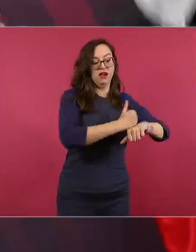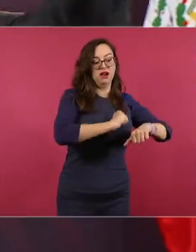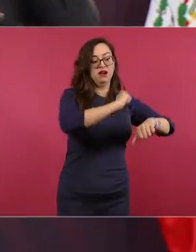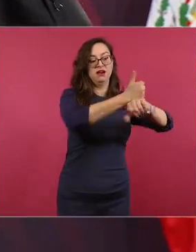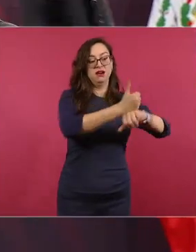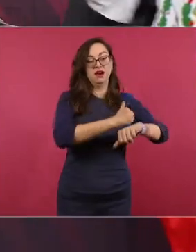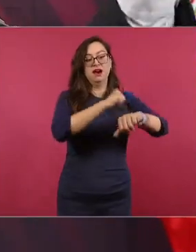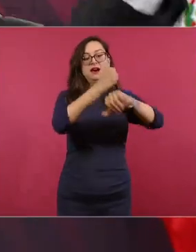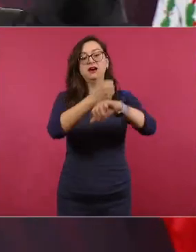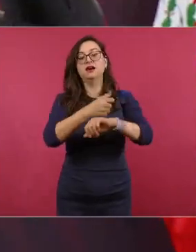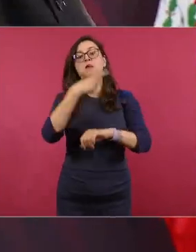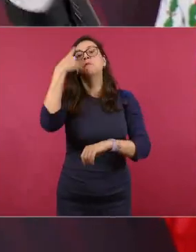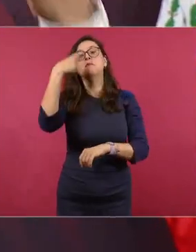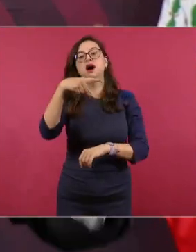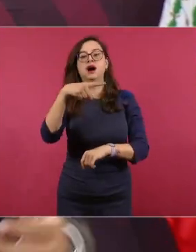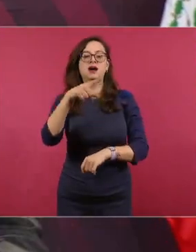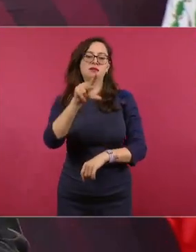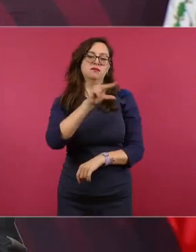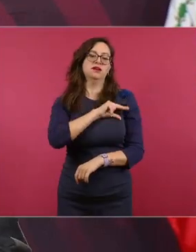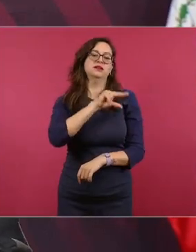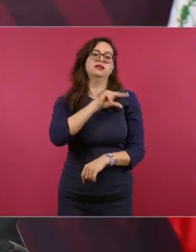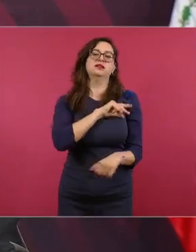a empresas particulares